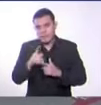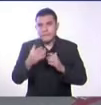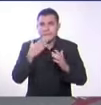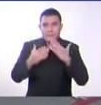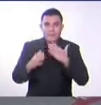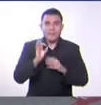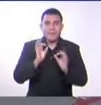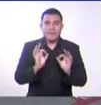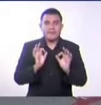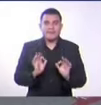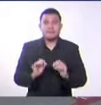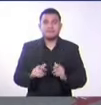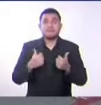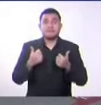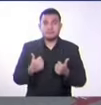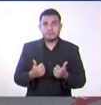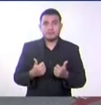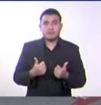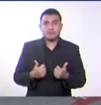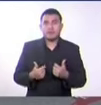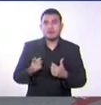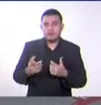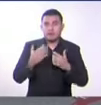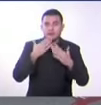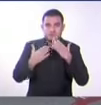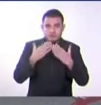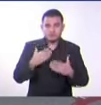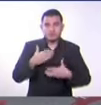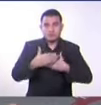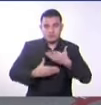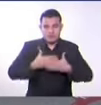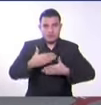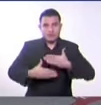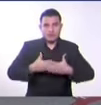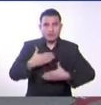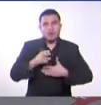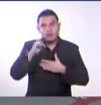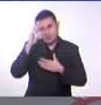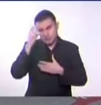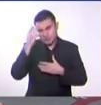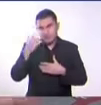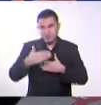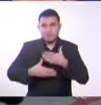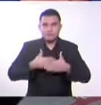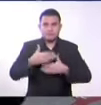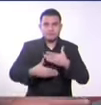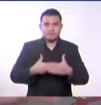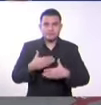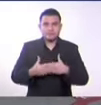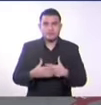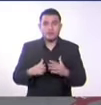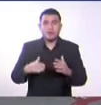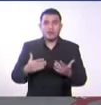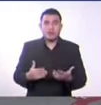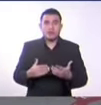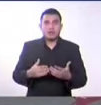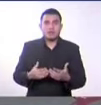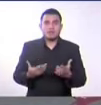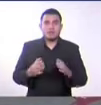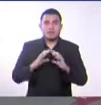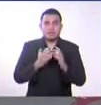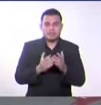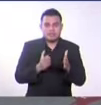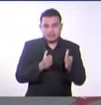Ok, como bien lo dijiste, es un proceso. ¿Qué quiere decir un proceso? Que se siguen una serie de